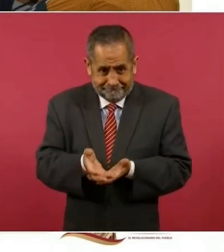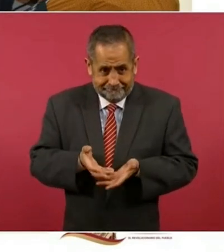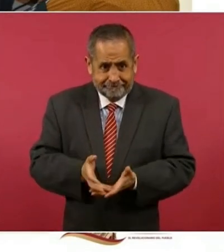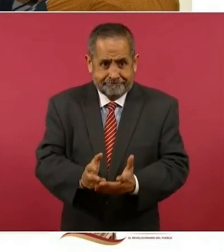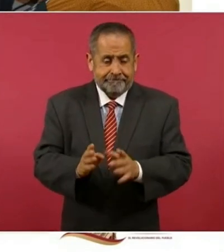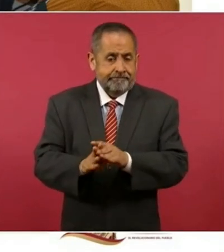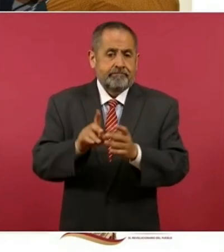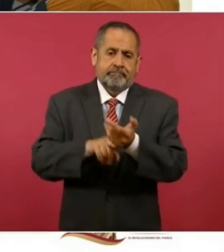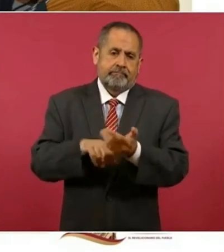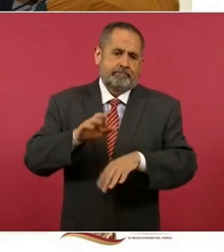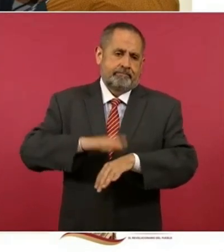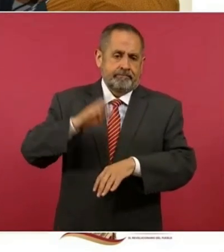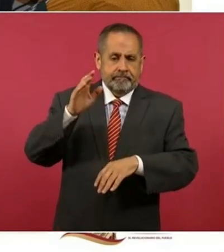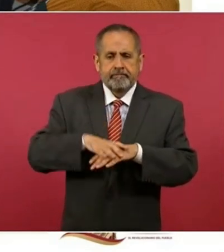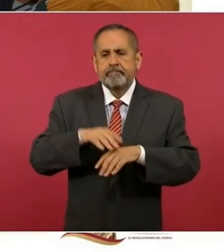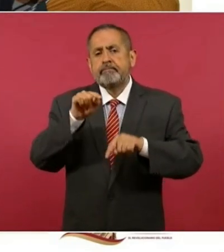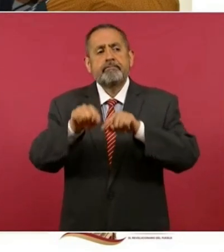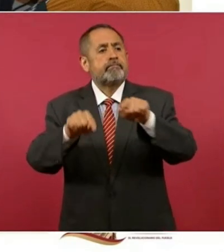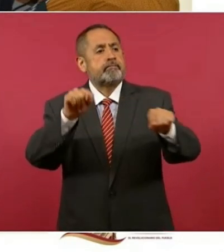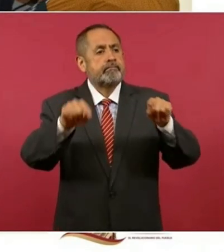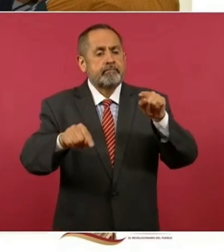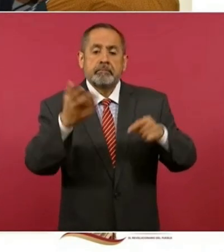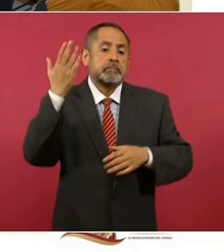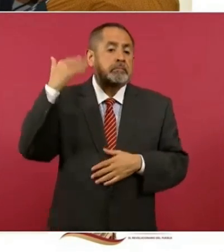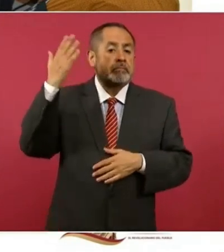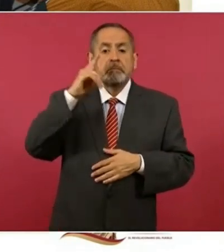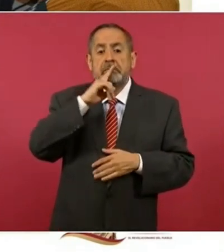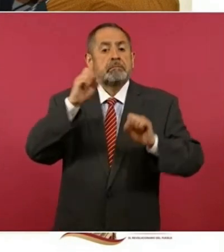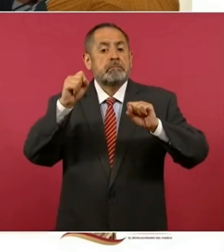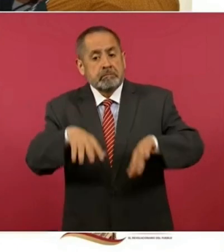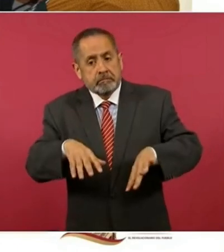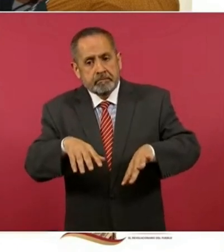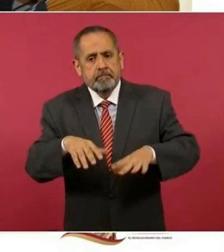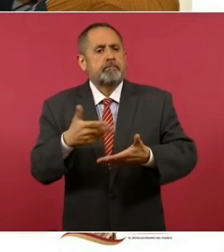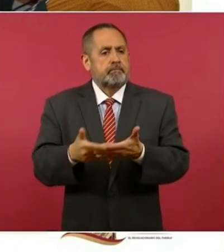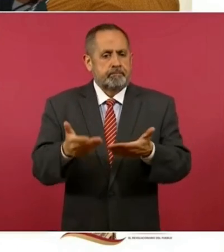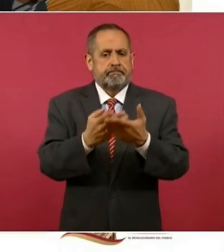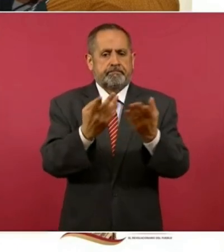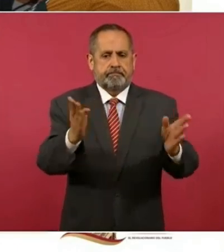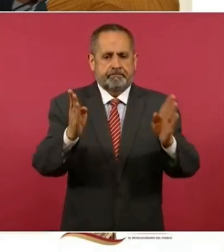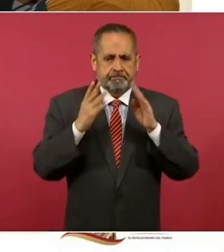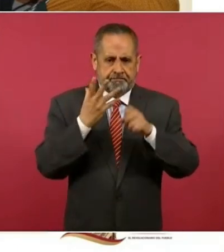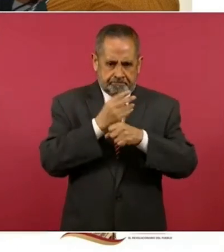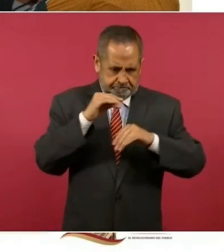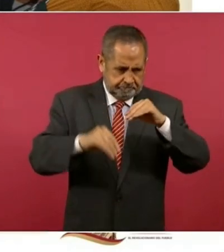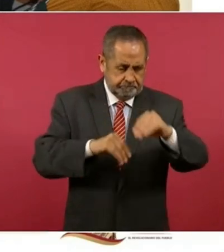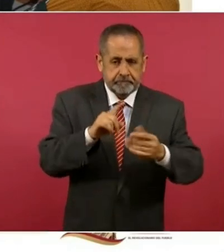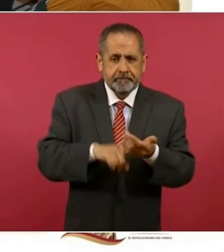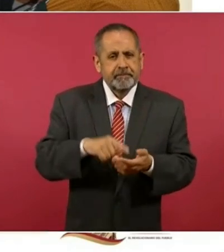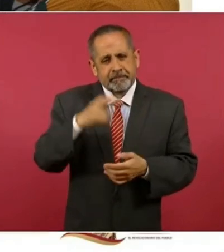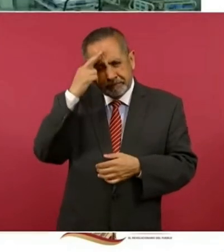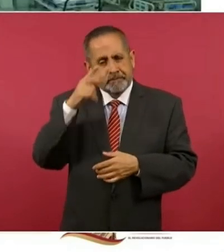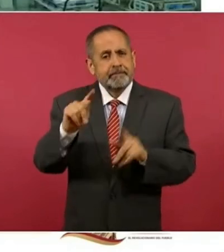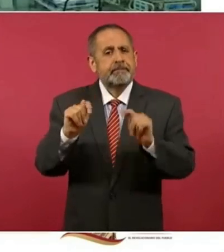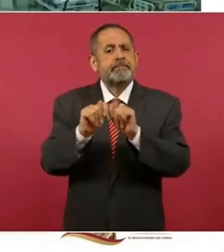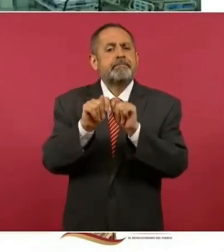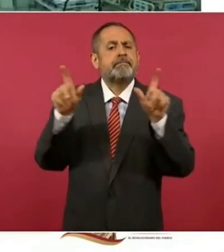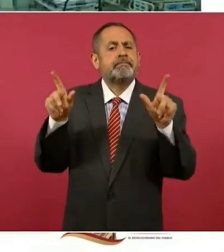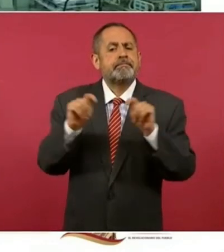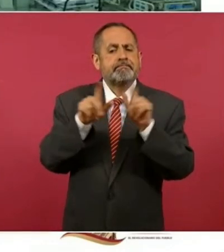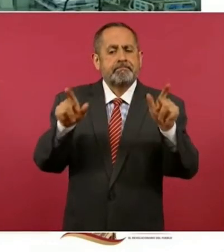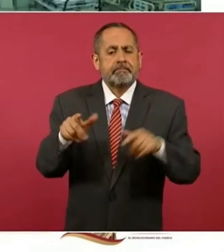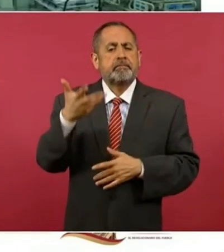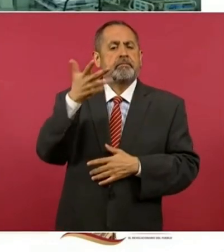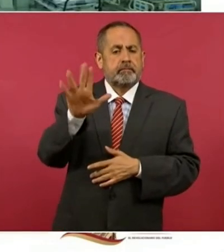la habilitación de muchos quirófanos que no estaban operando. En el siguiente caso vemos Tlaxcala, donde operamos en 10 hospitales